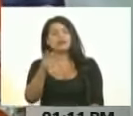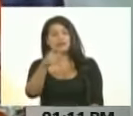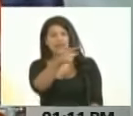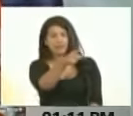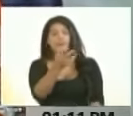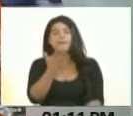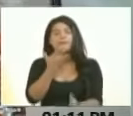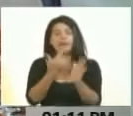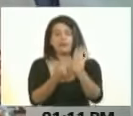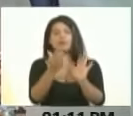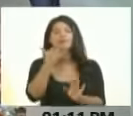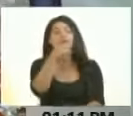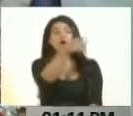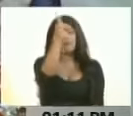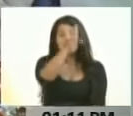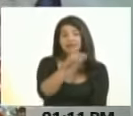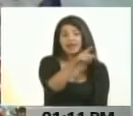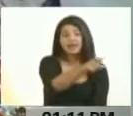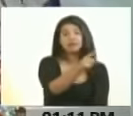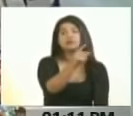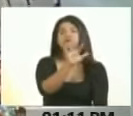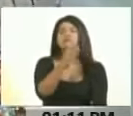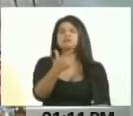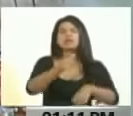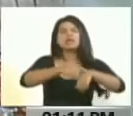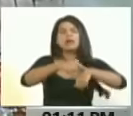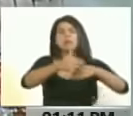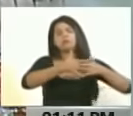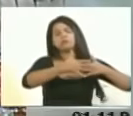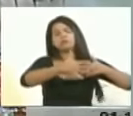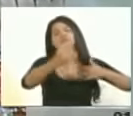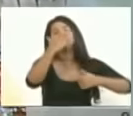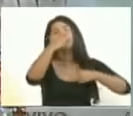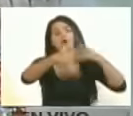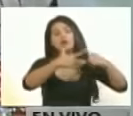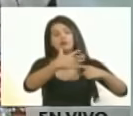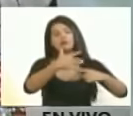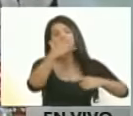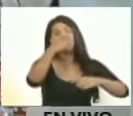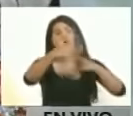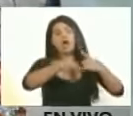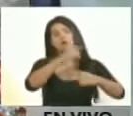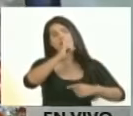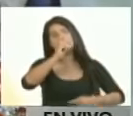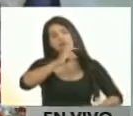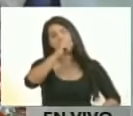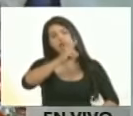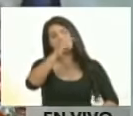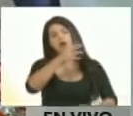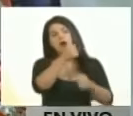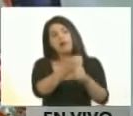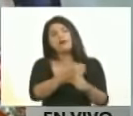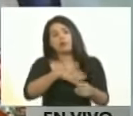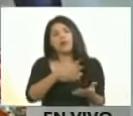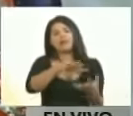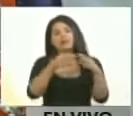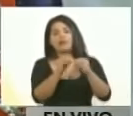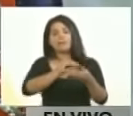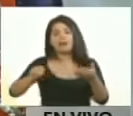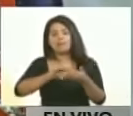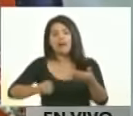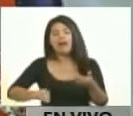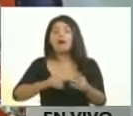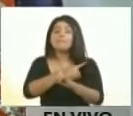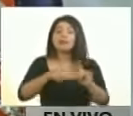por darte solo un ejemplo, Brasil tardó 5 años en incorporar. Pero dado que existía una norma de mayor